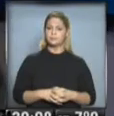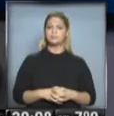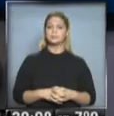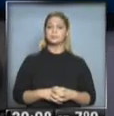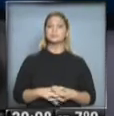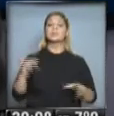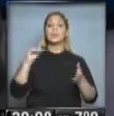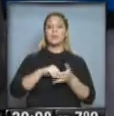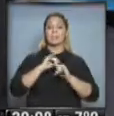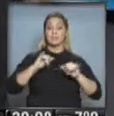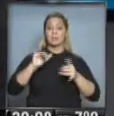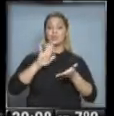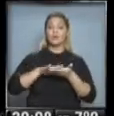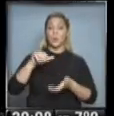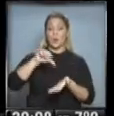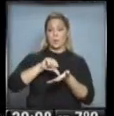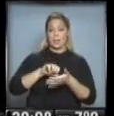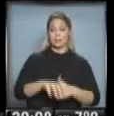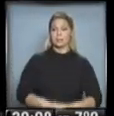hay más información de nuestro país